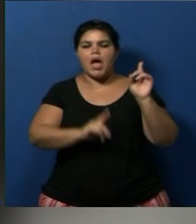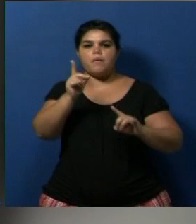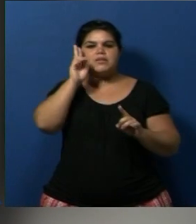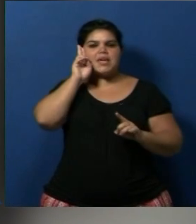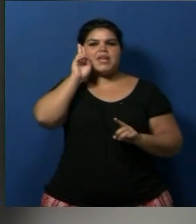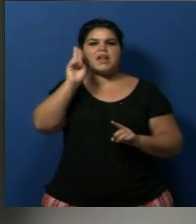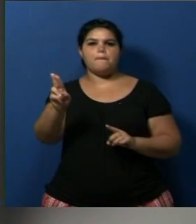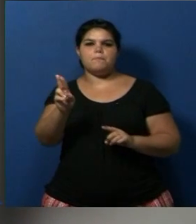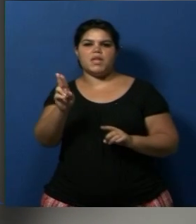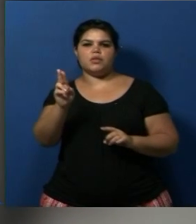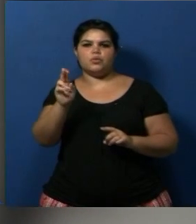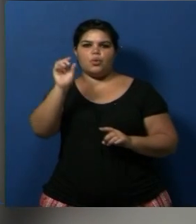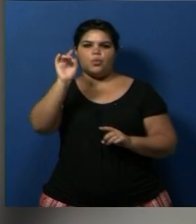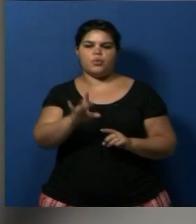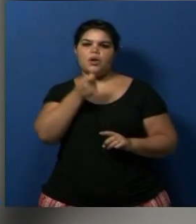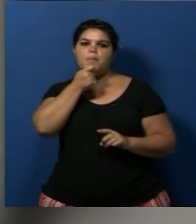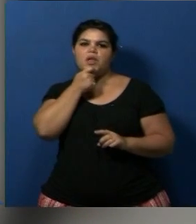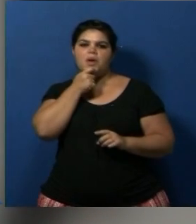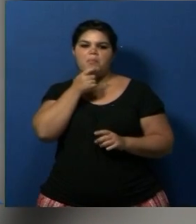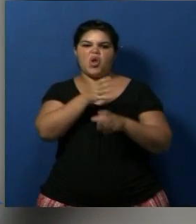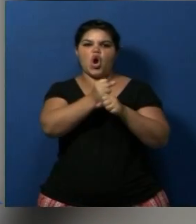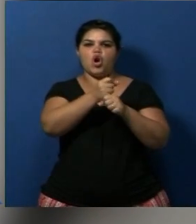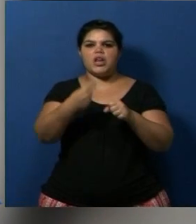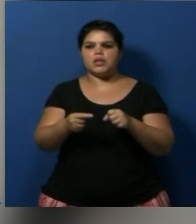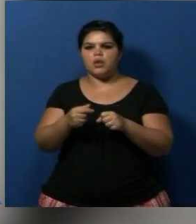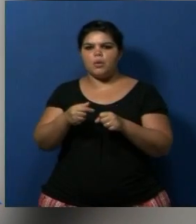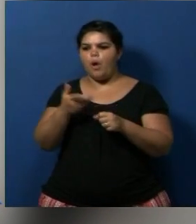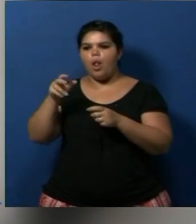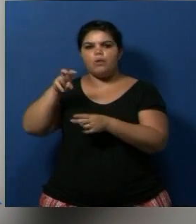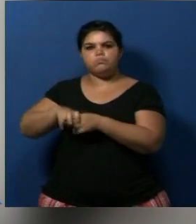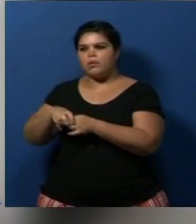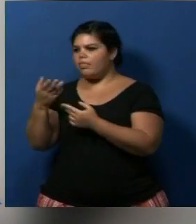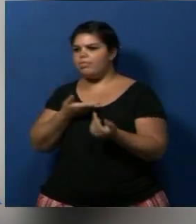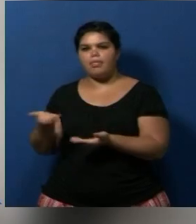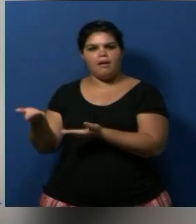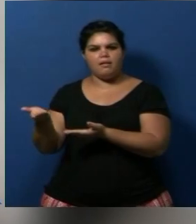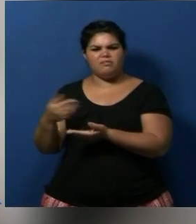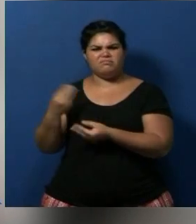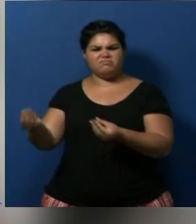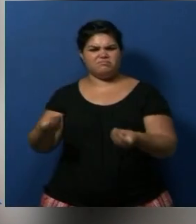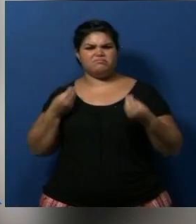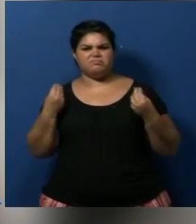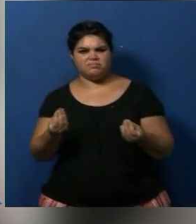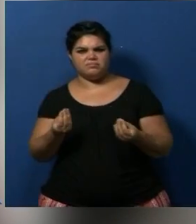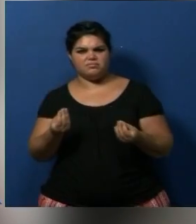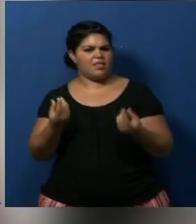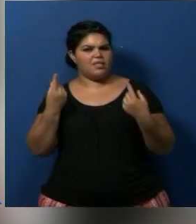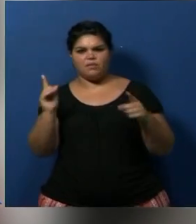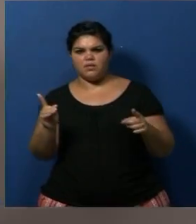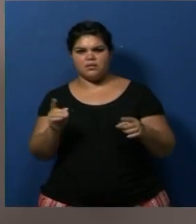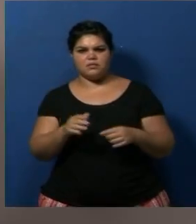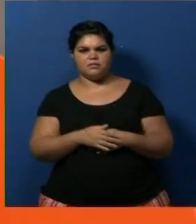como dar el lugar en el colectivo, y nada más lejos que eso. Nada más lejos que eso, tal cual. Laura, te